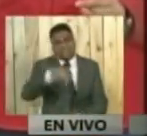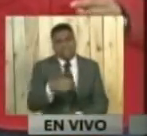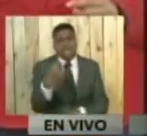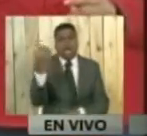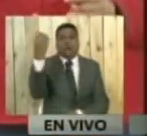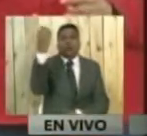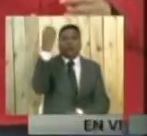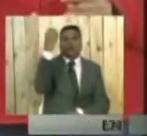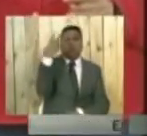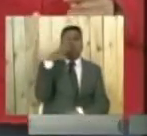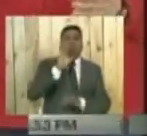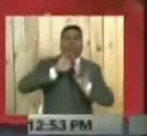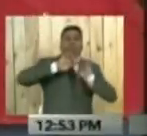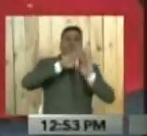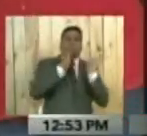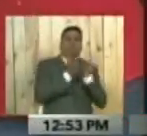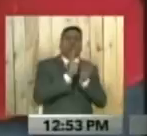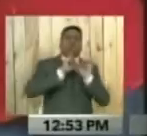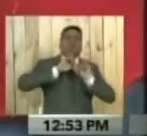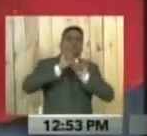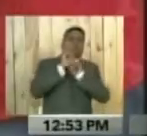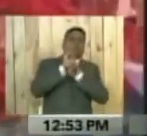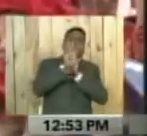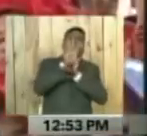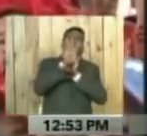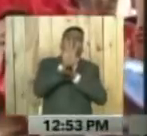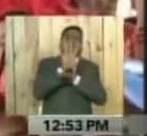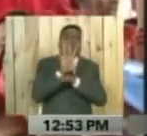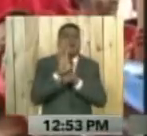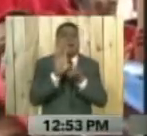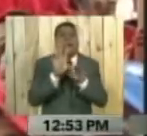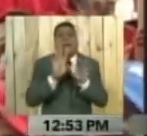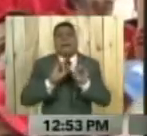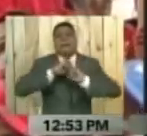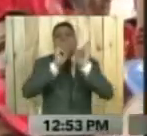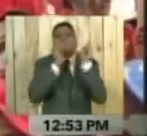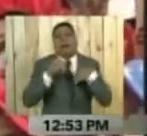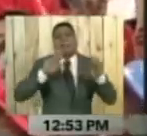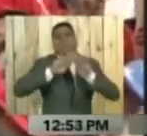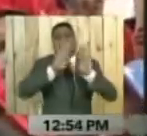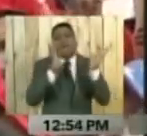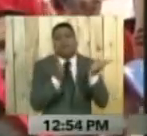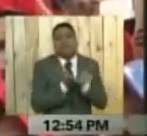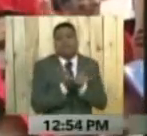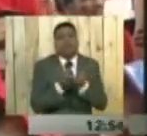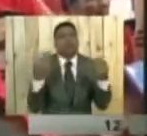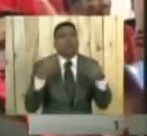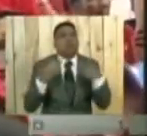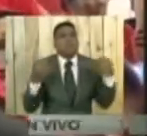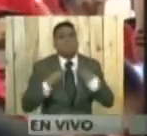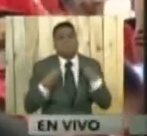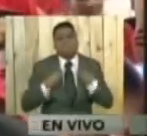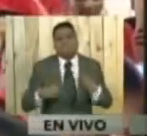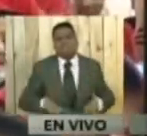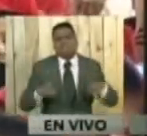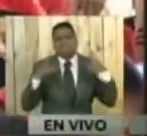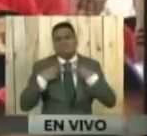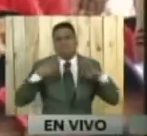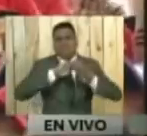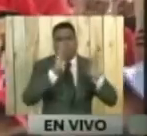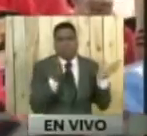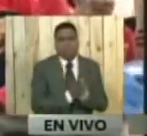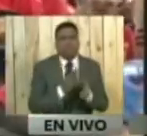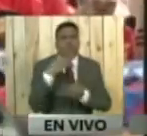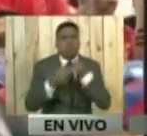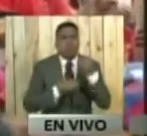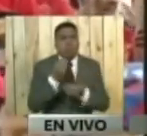el mundo, paz para el mundo, vida para el mundo. Seguimos siendo como hace